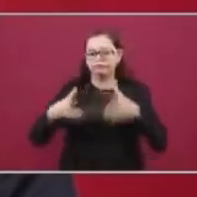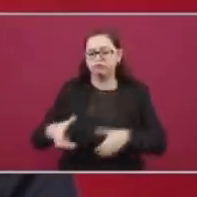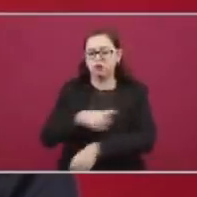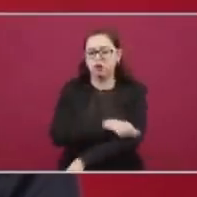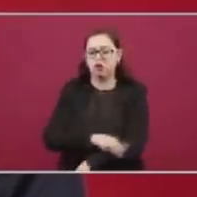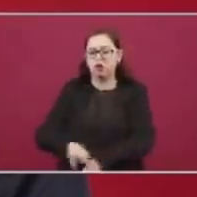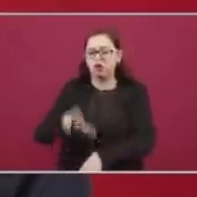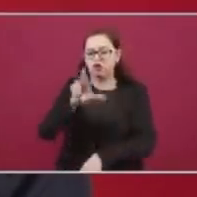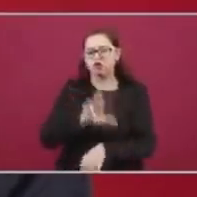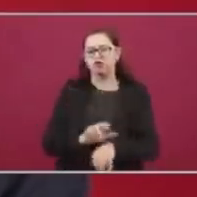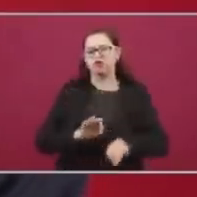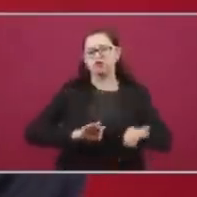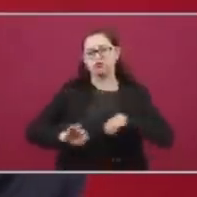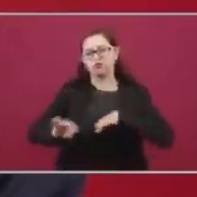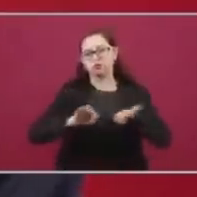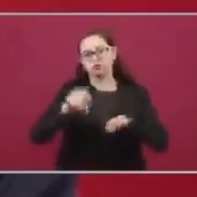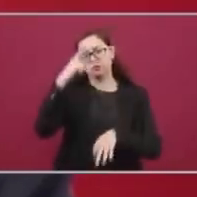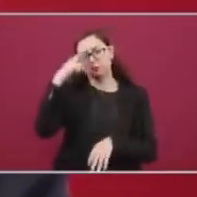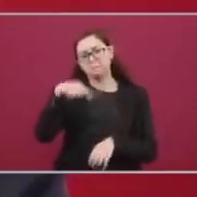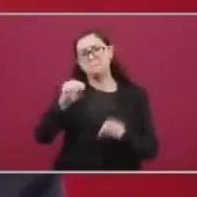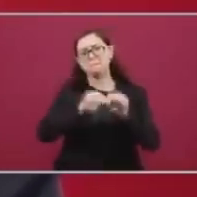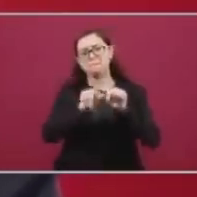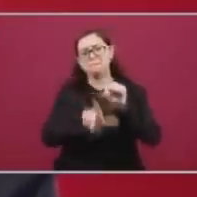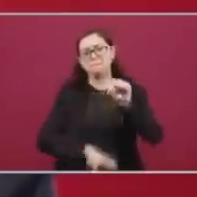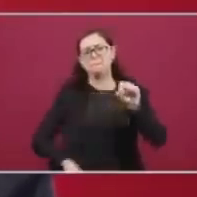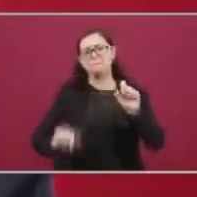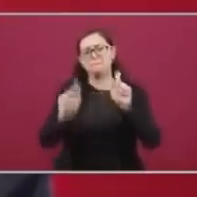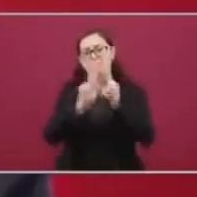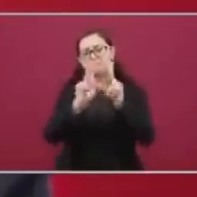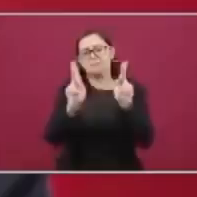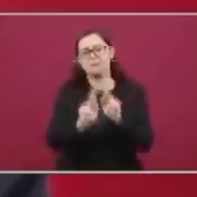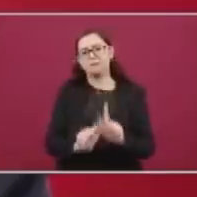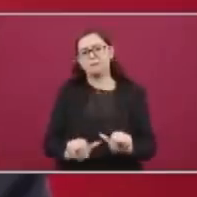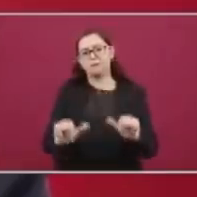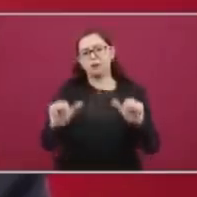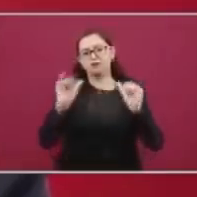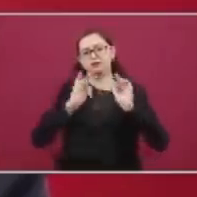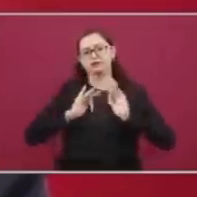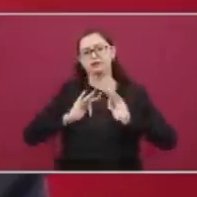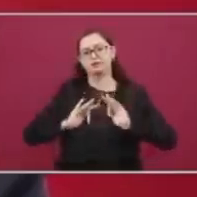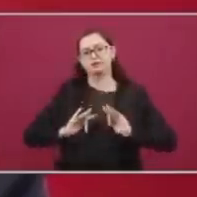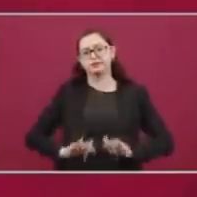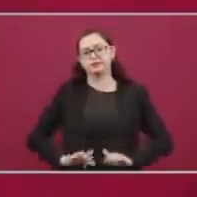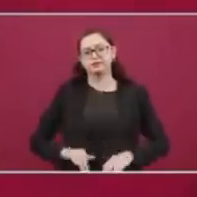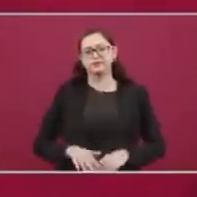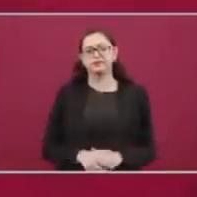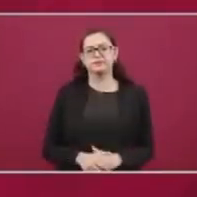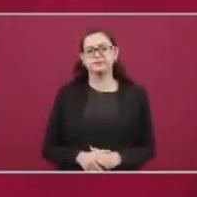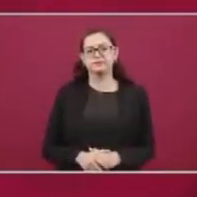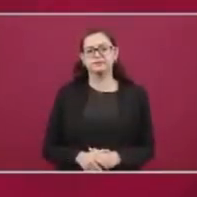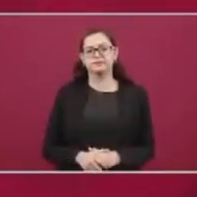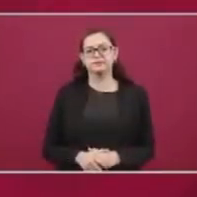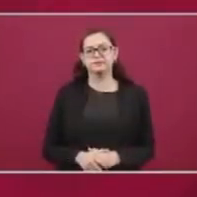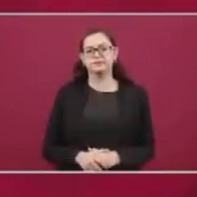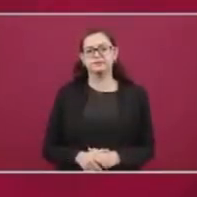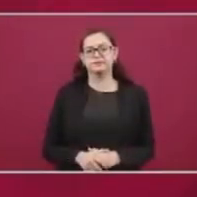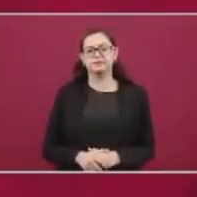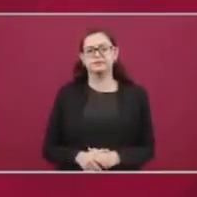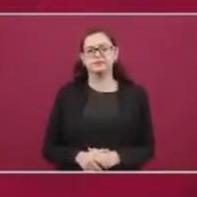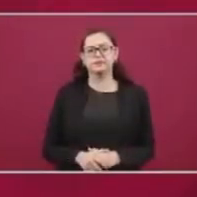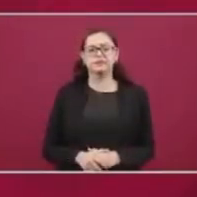para garantizar la paz y la tranquilidad en el país. Fue un